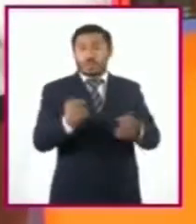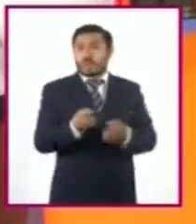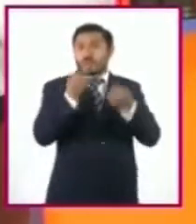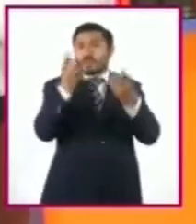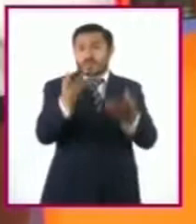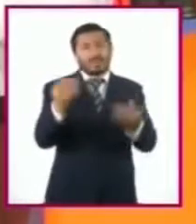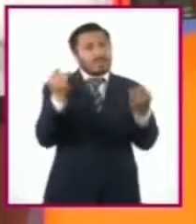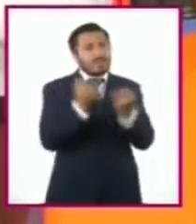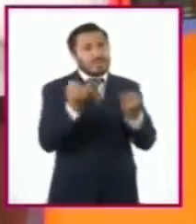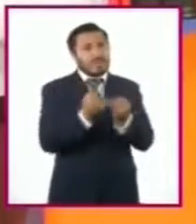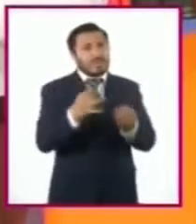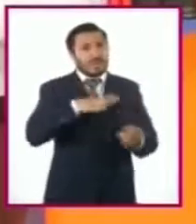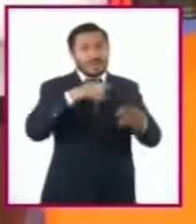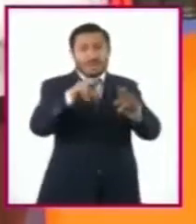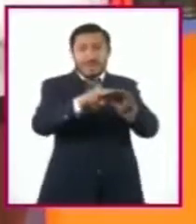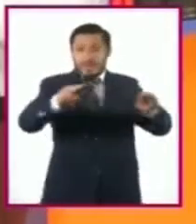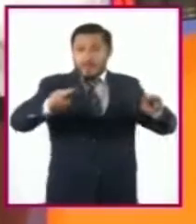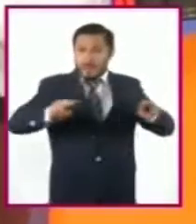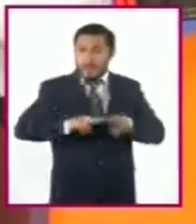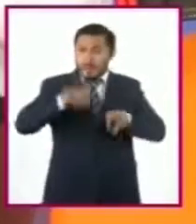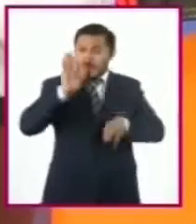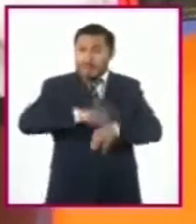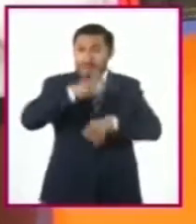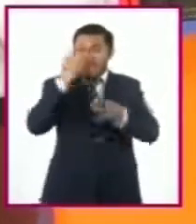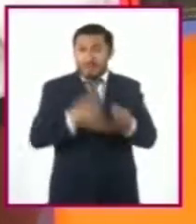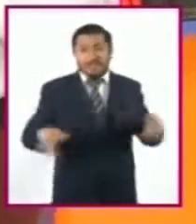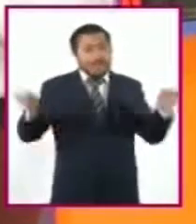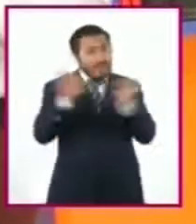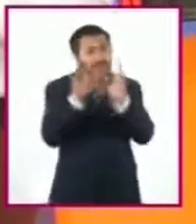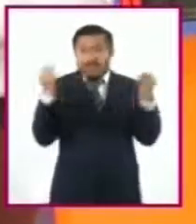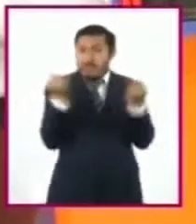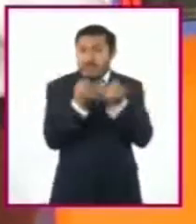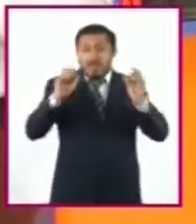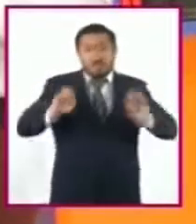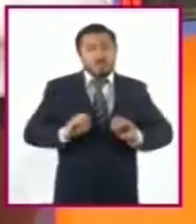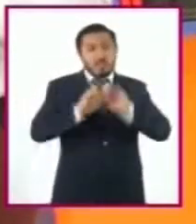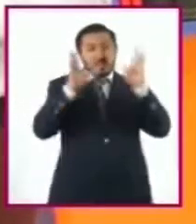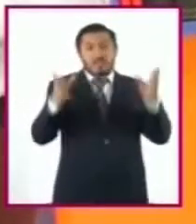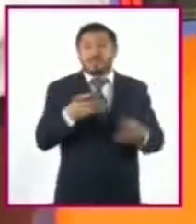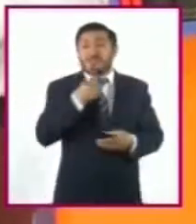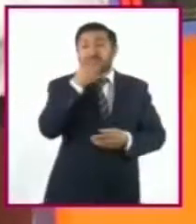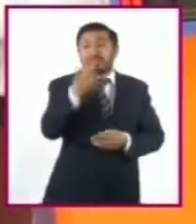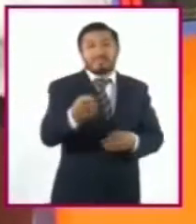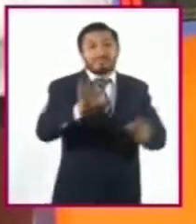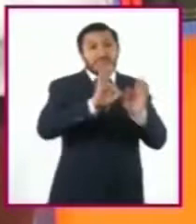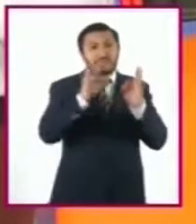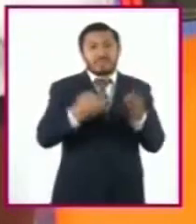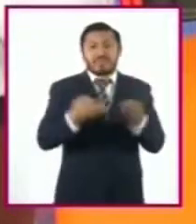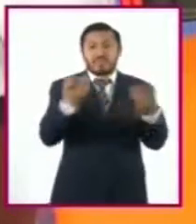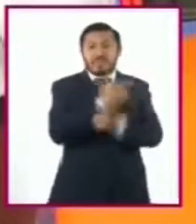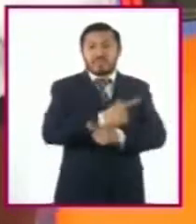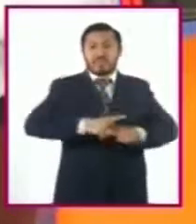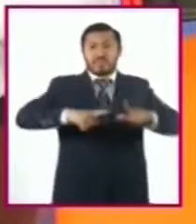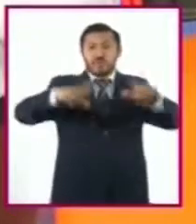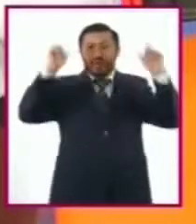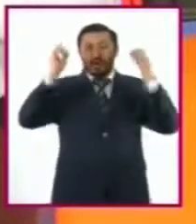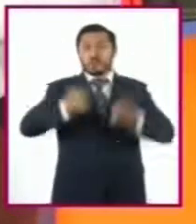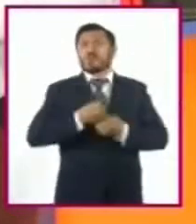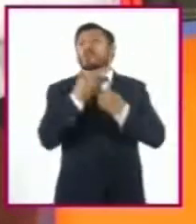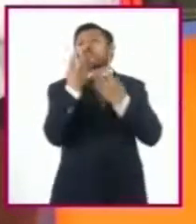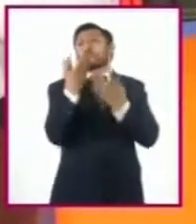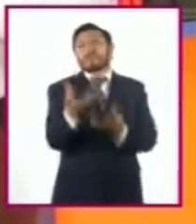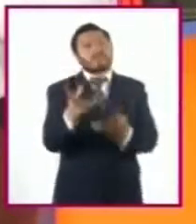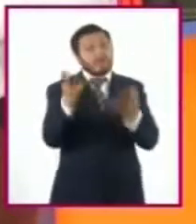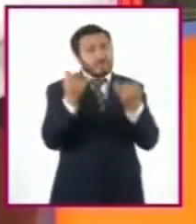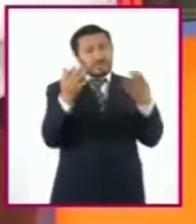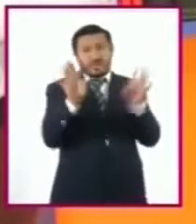hace alusión al nacionalismo, también queda muy claro lo que decía del estilo libre de expresión. No hay versos